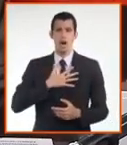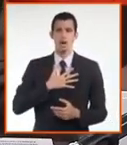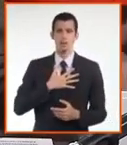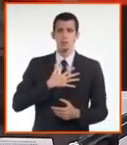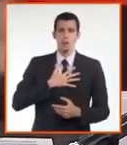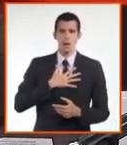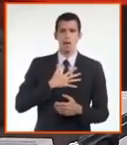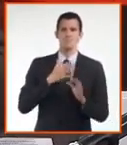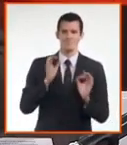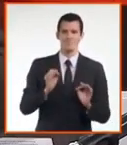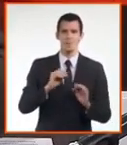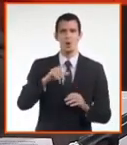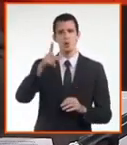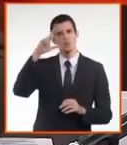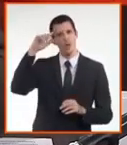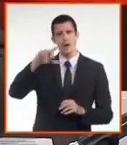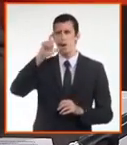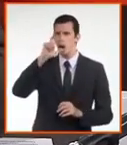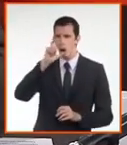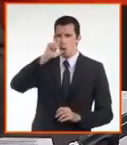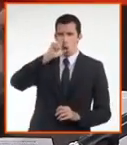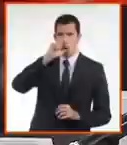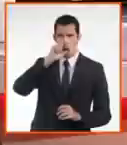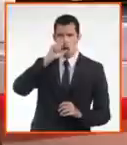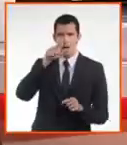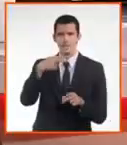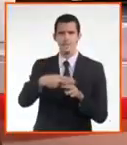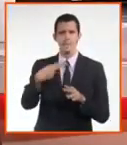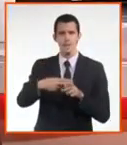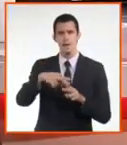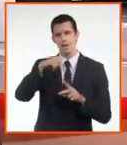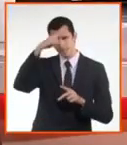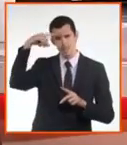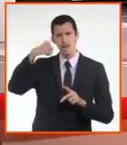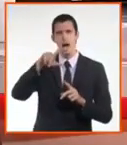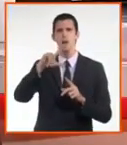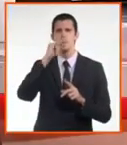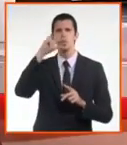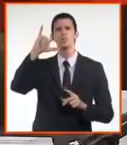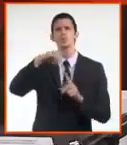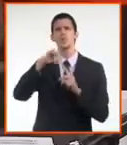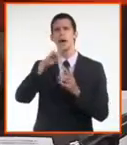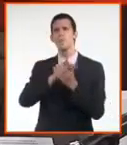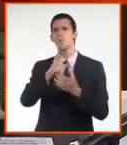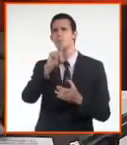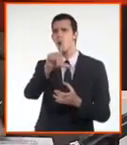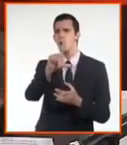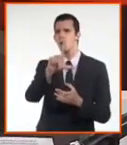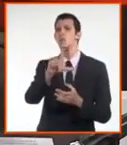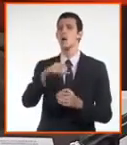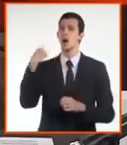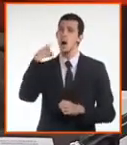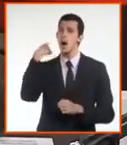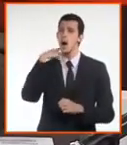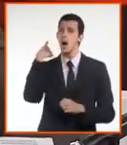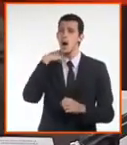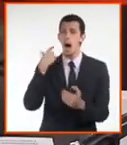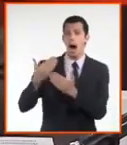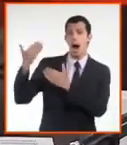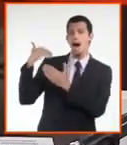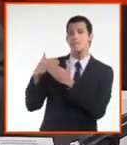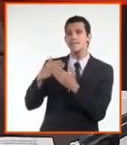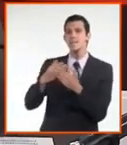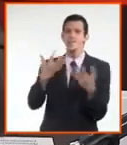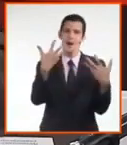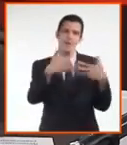el salbutamol es la fruta zona también que porque está por tamara están porque el tema del gas o sea todos los varios soles de dosis metras llevan un